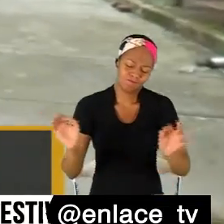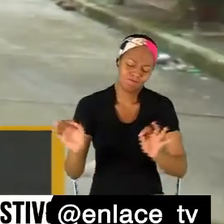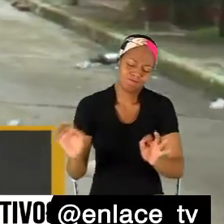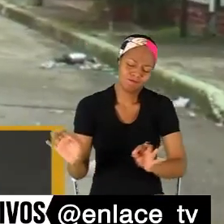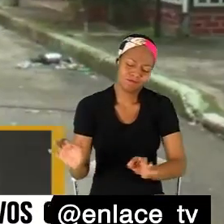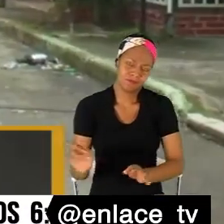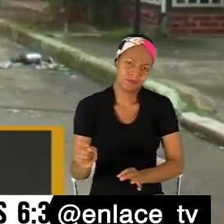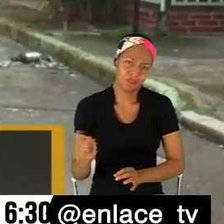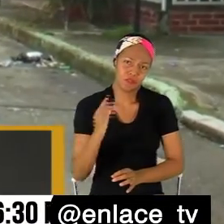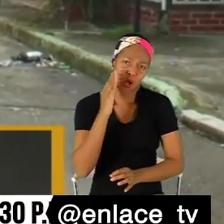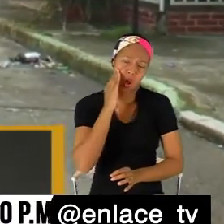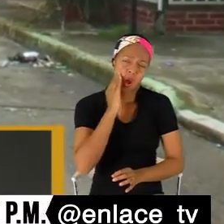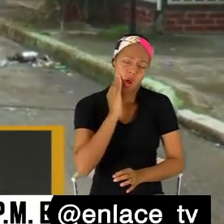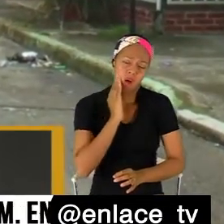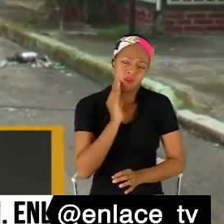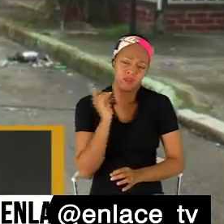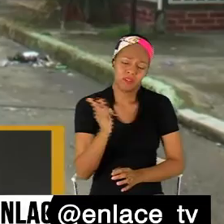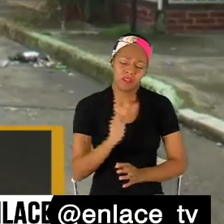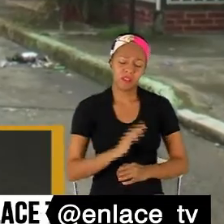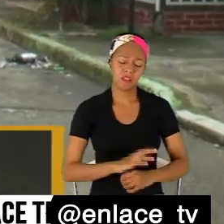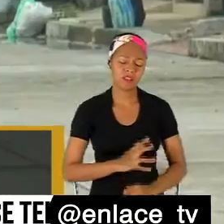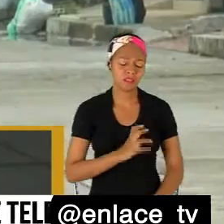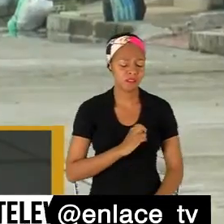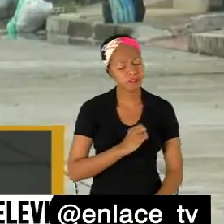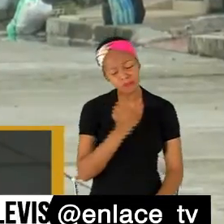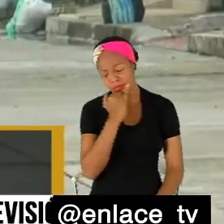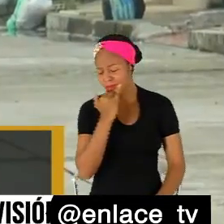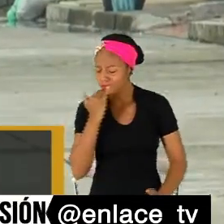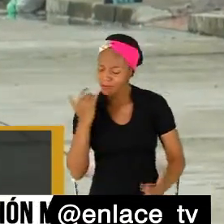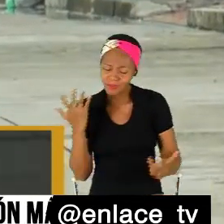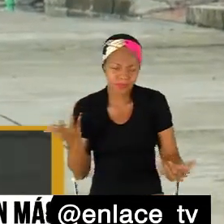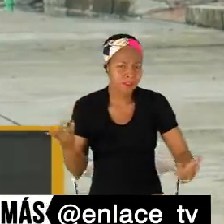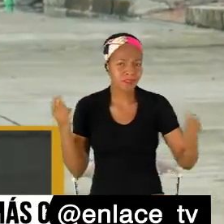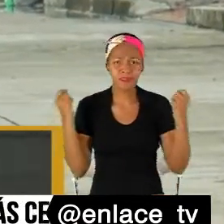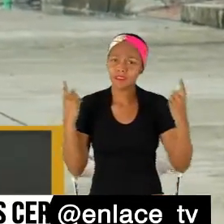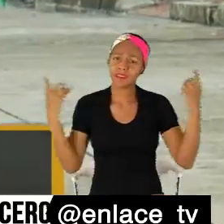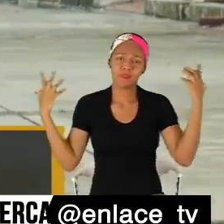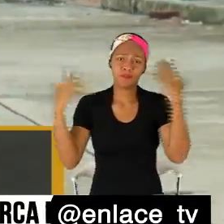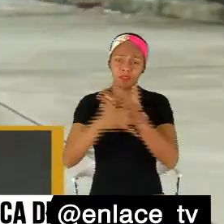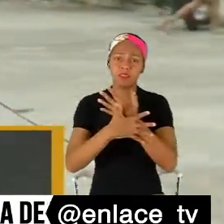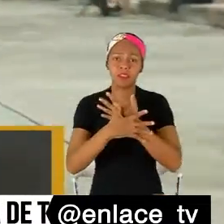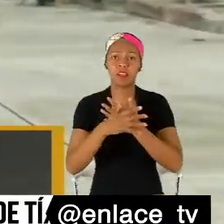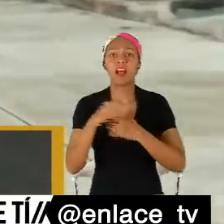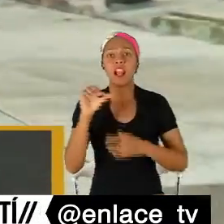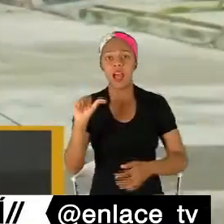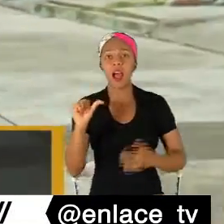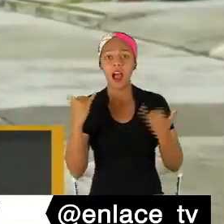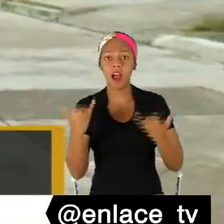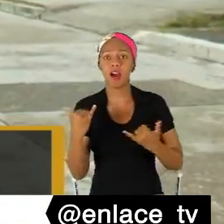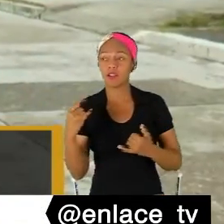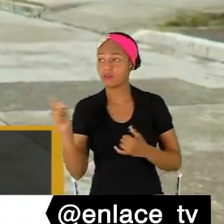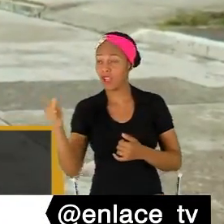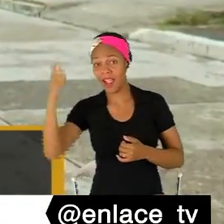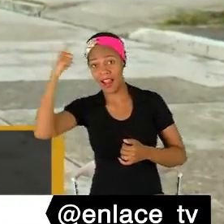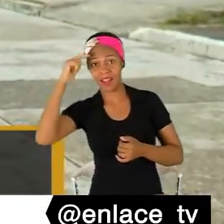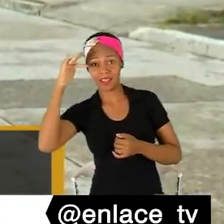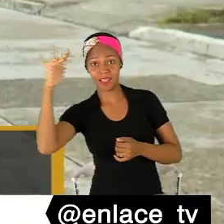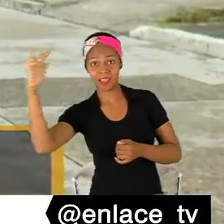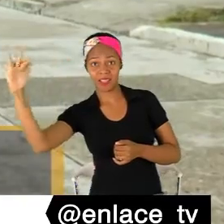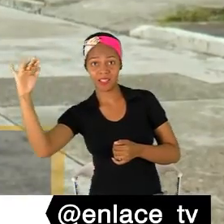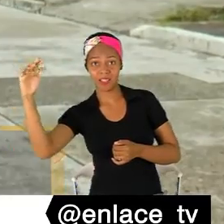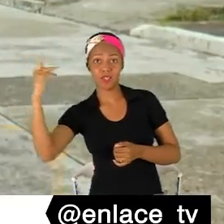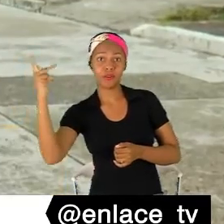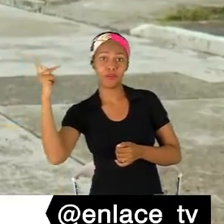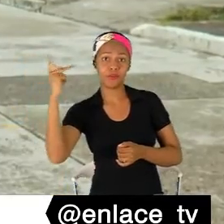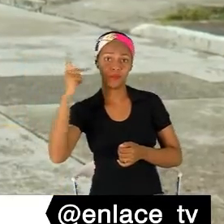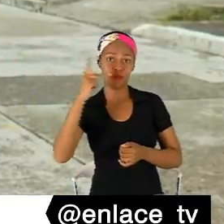joven taekwondista y no entienden qué fue lo que sucedió. La progenitora del menor viaja a esta hora desde la ciudad de Cartagena, donde vive